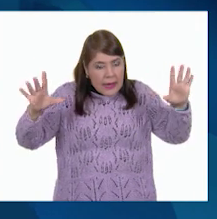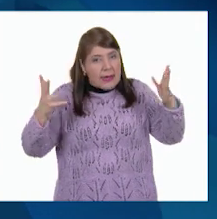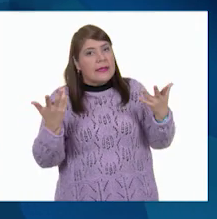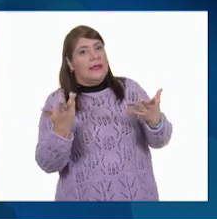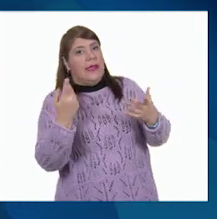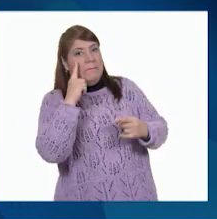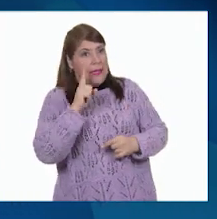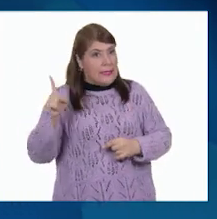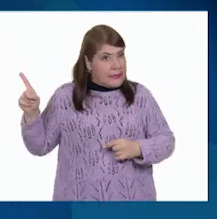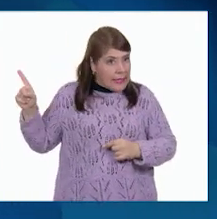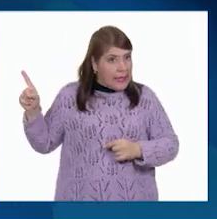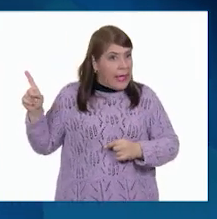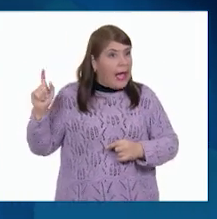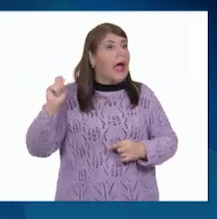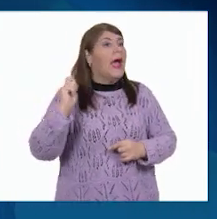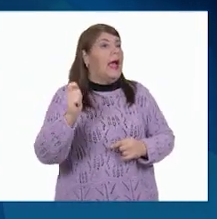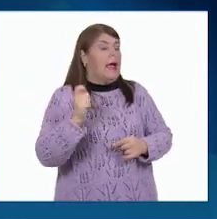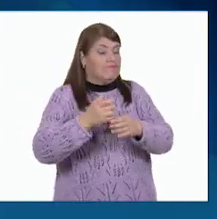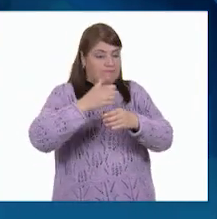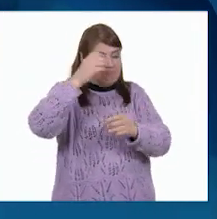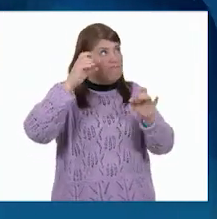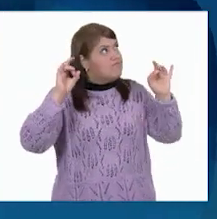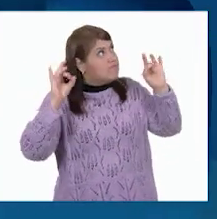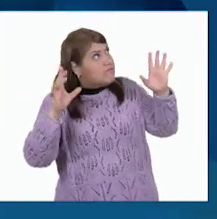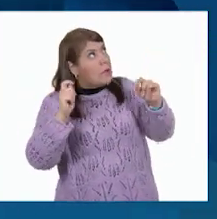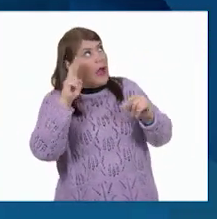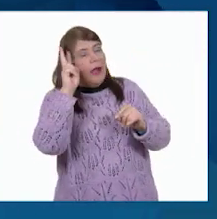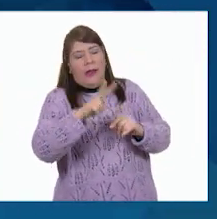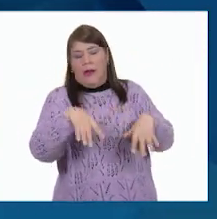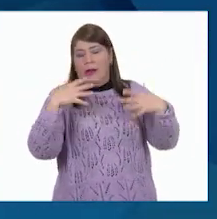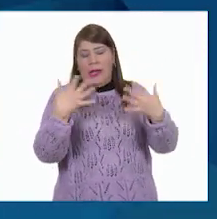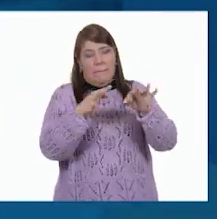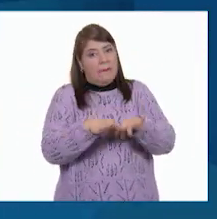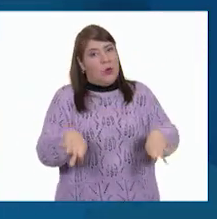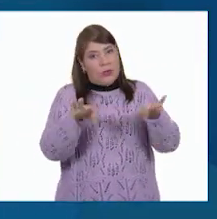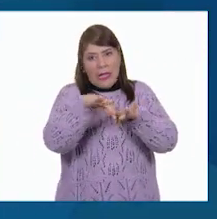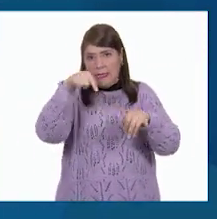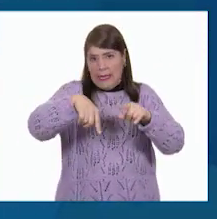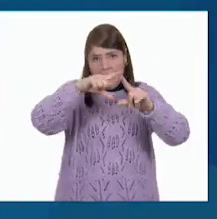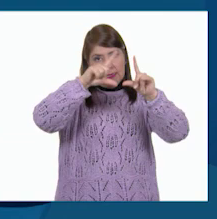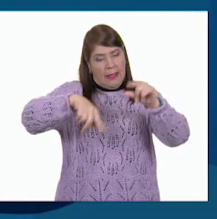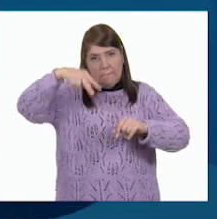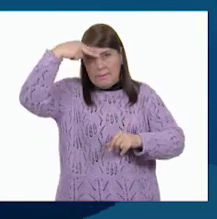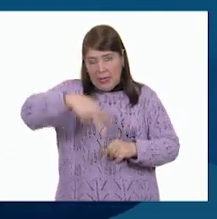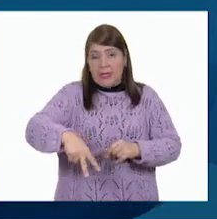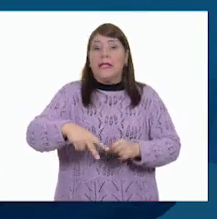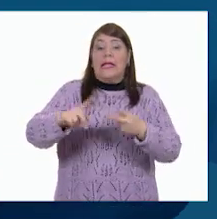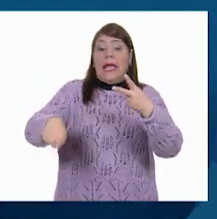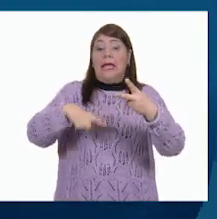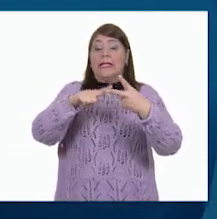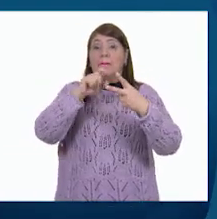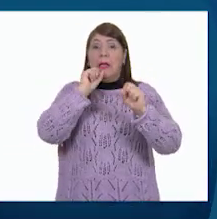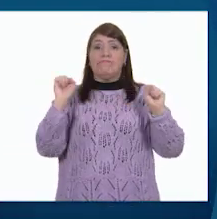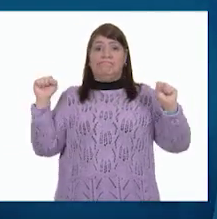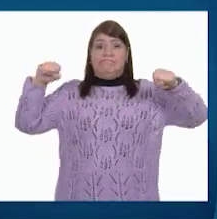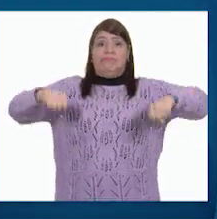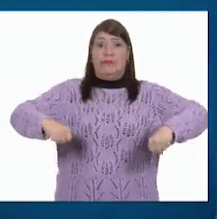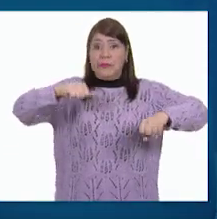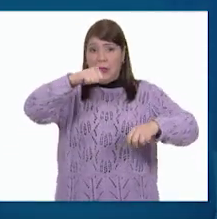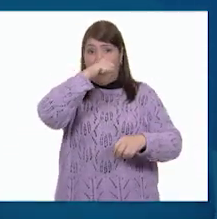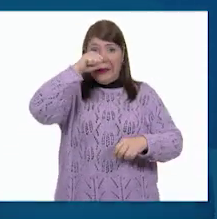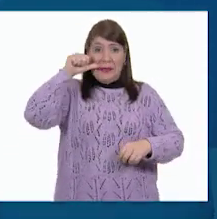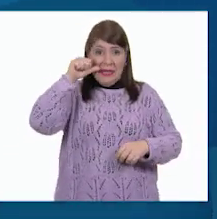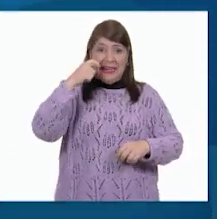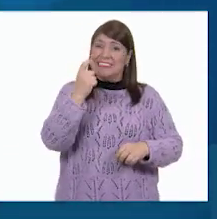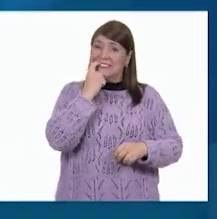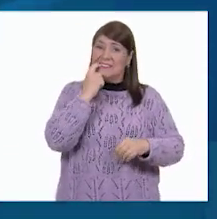Bueno, este monumento es muy emblemático en nuestro país. Y también el hemiciclo a Juárez, que